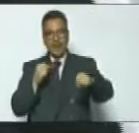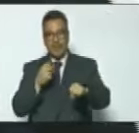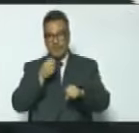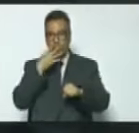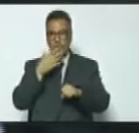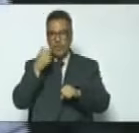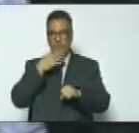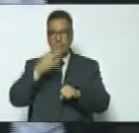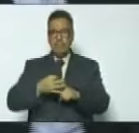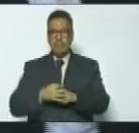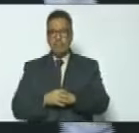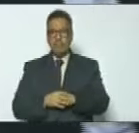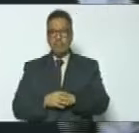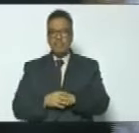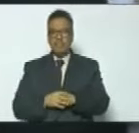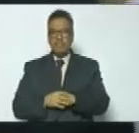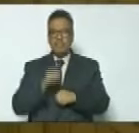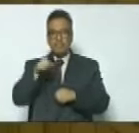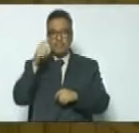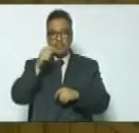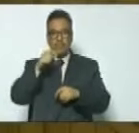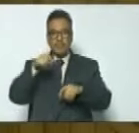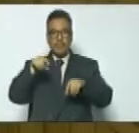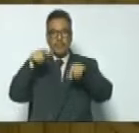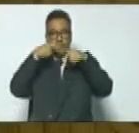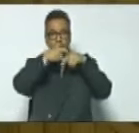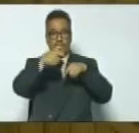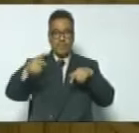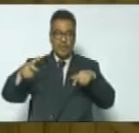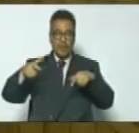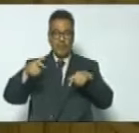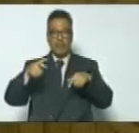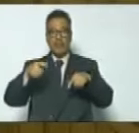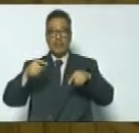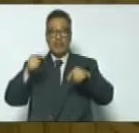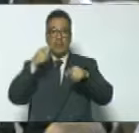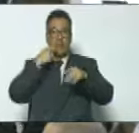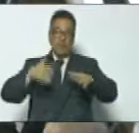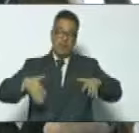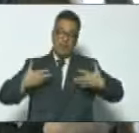bueno. Y el pueblo de Venezuela disfruta.